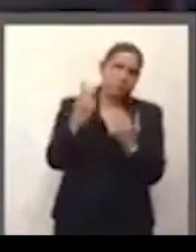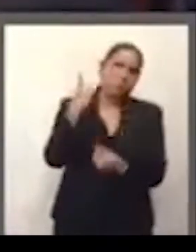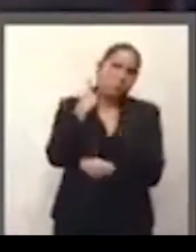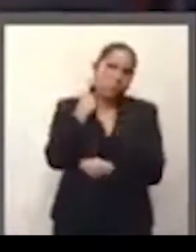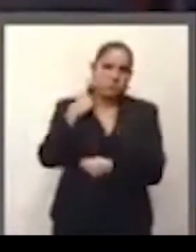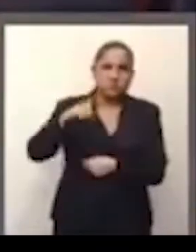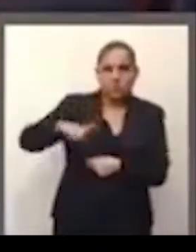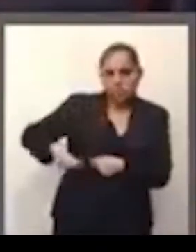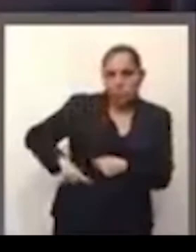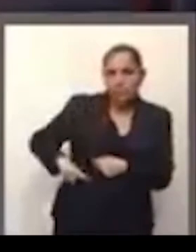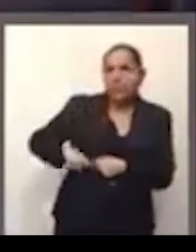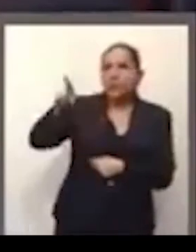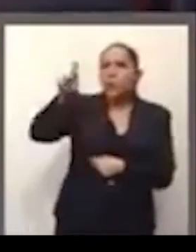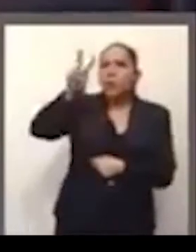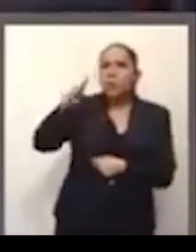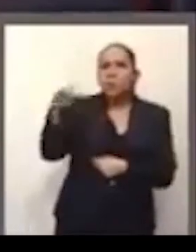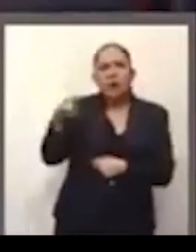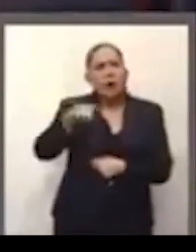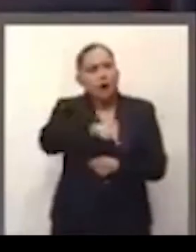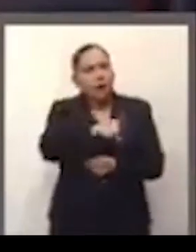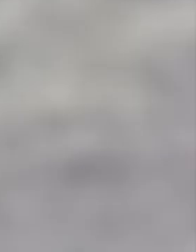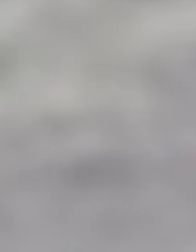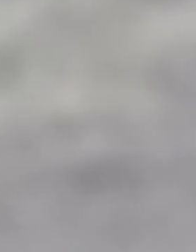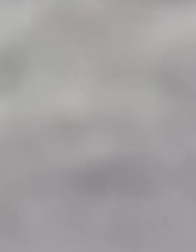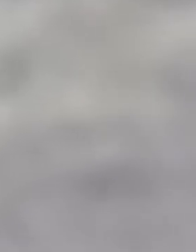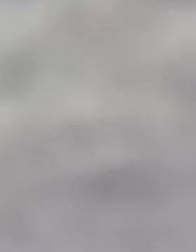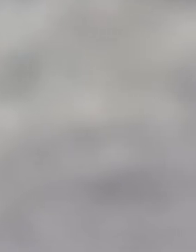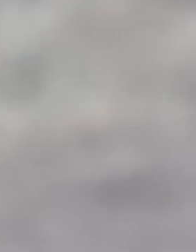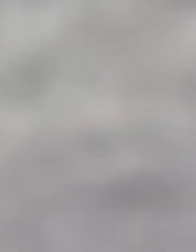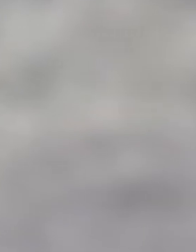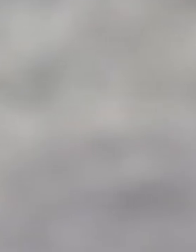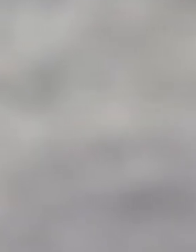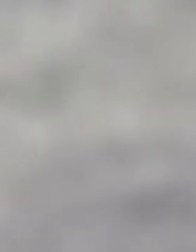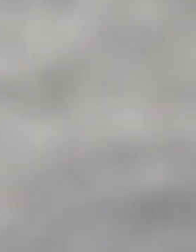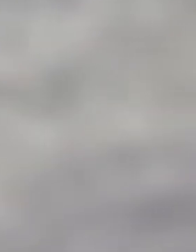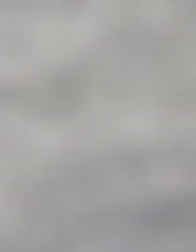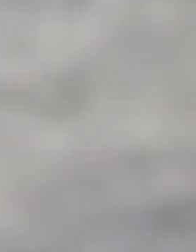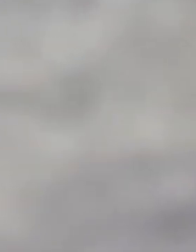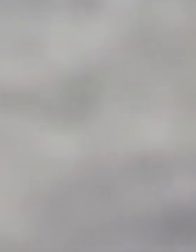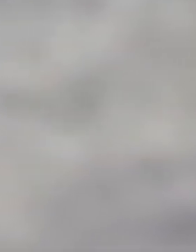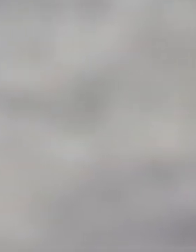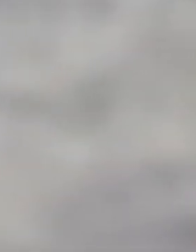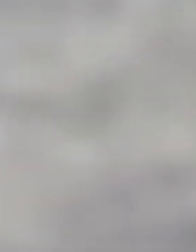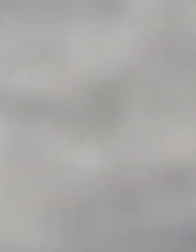sin protección alguna de sus derechos. CN 13 Noticias.